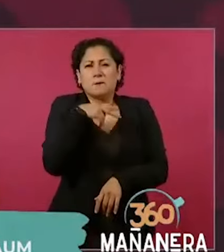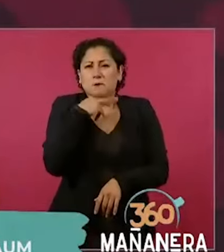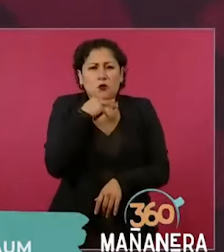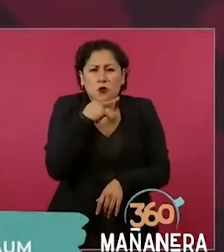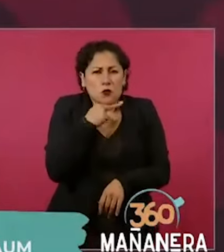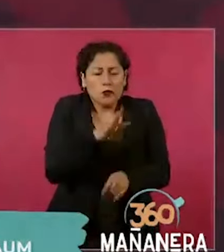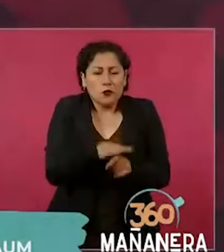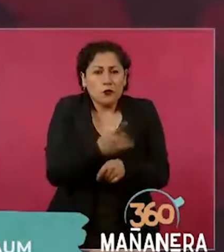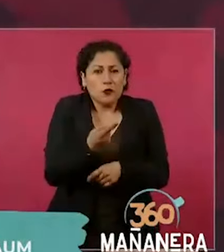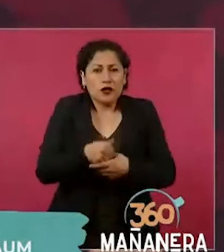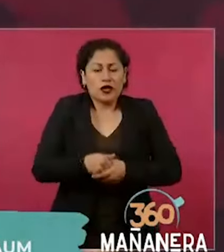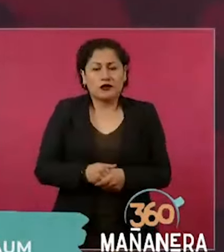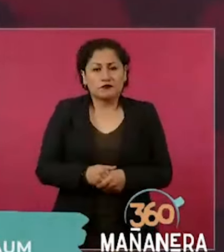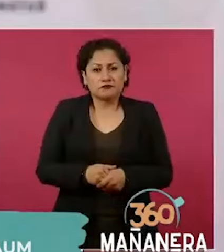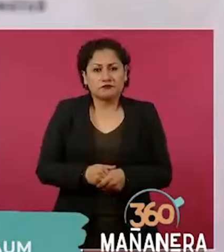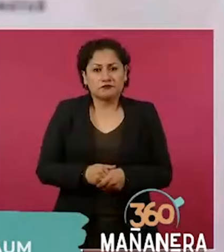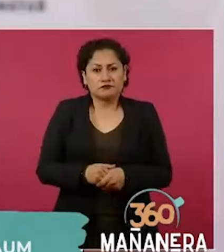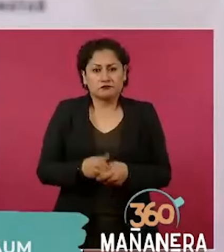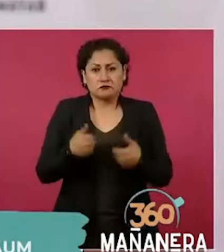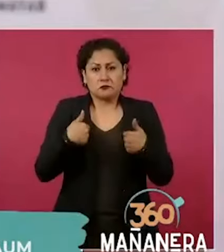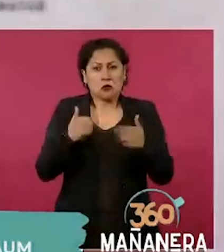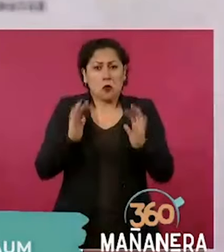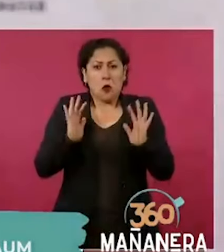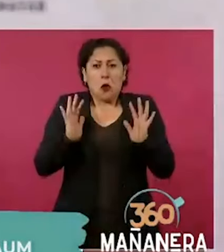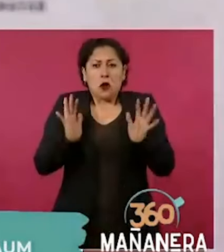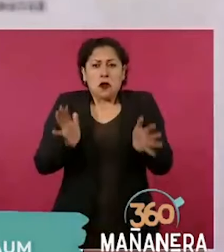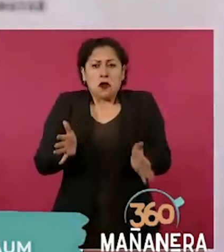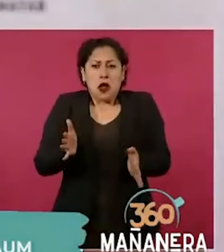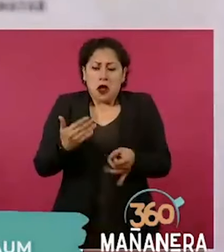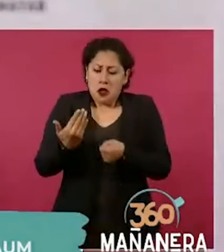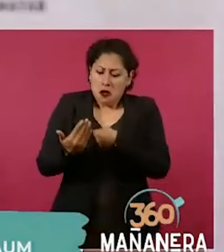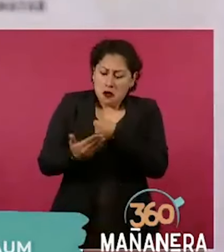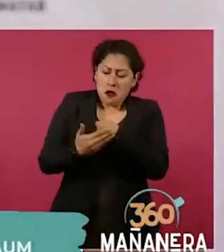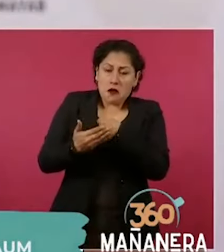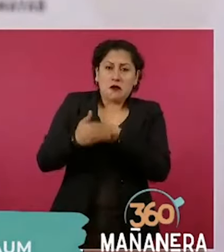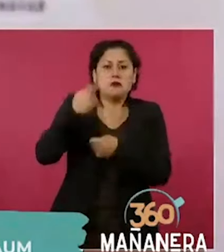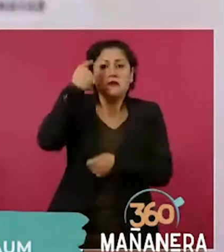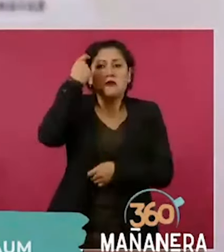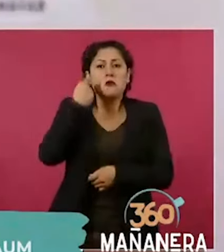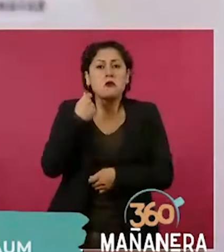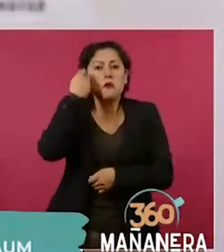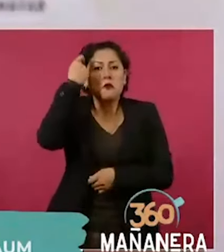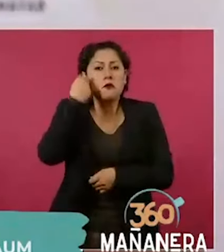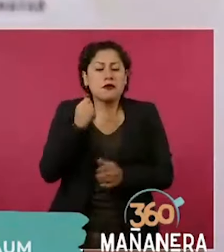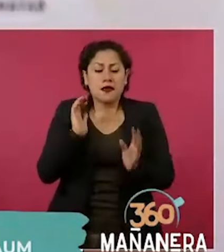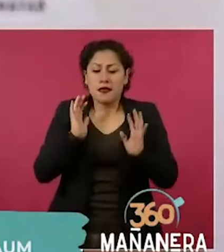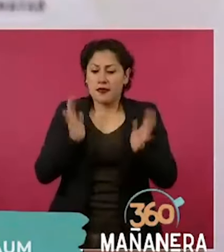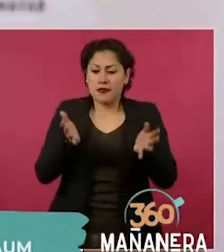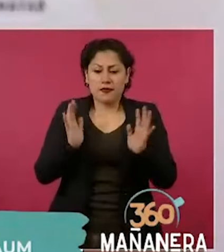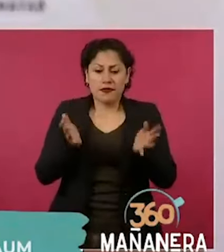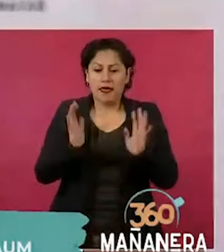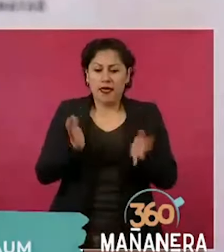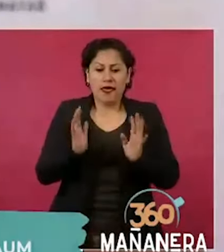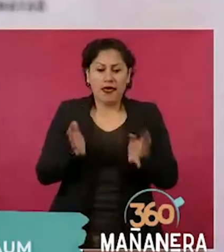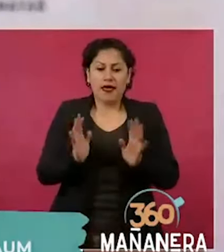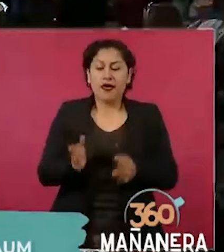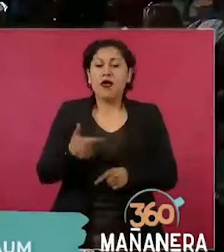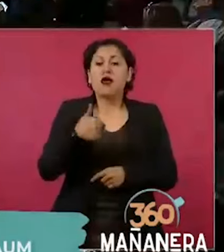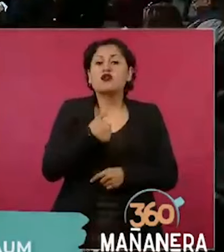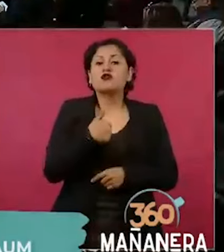este yo ya voy a jubilarme en menos de